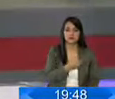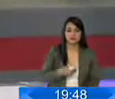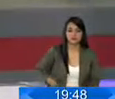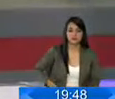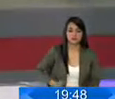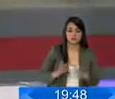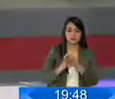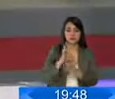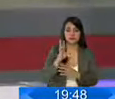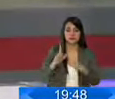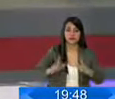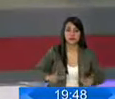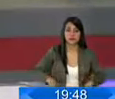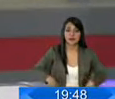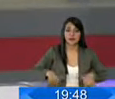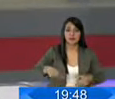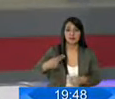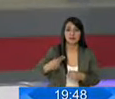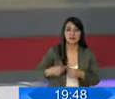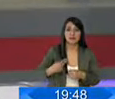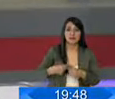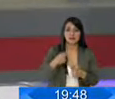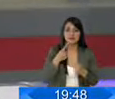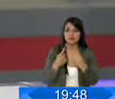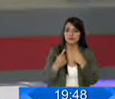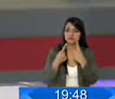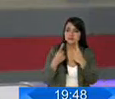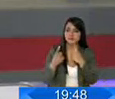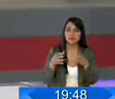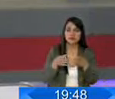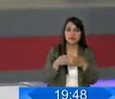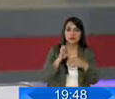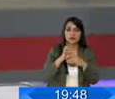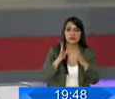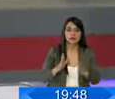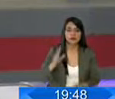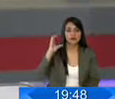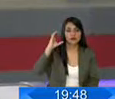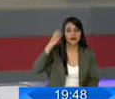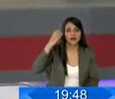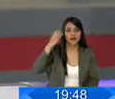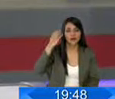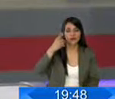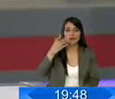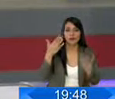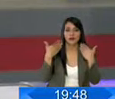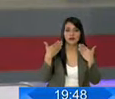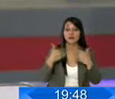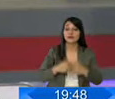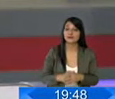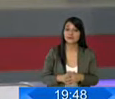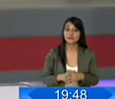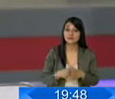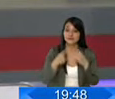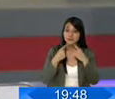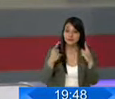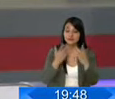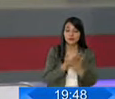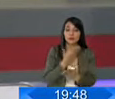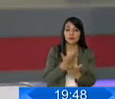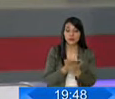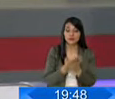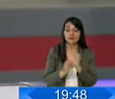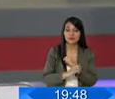Alianza País, Lenín Moreno, participó en un conversatorio con la Asociación Ecuatoriana de Radiodifusión en Guayaquil. Allí habló sobre sus